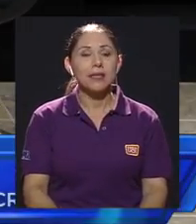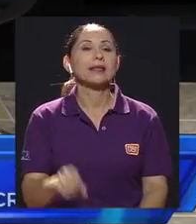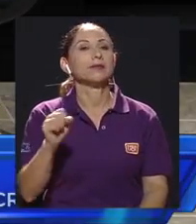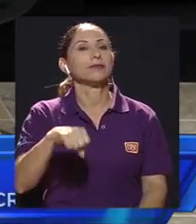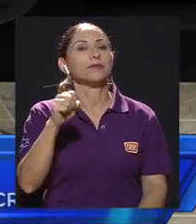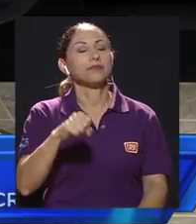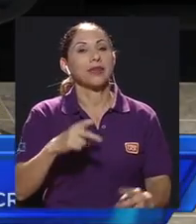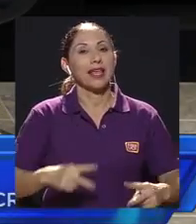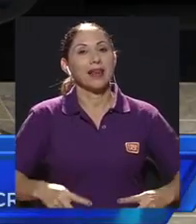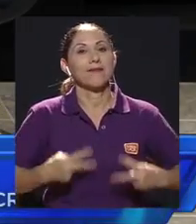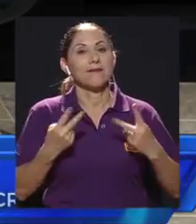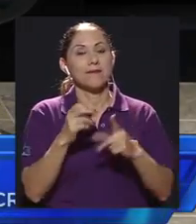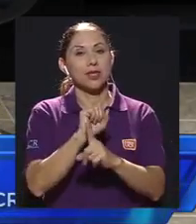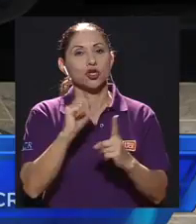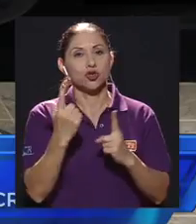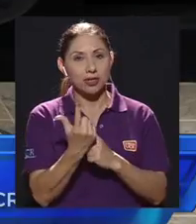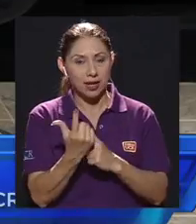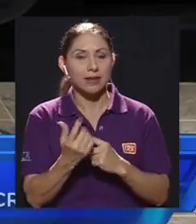vida social